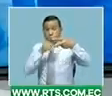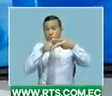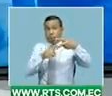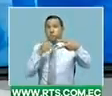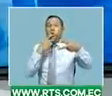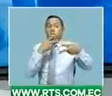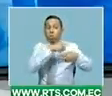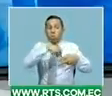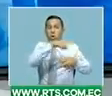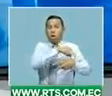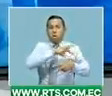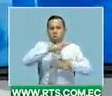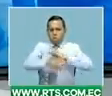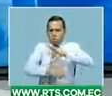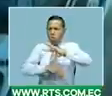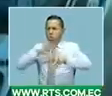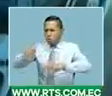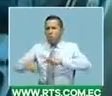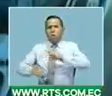comidas.